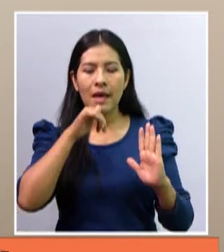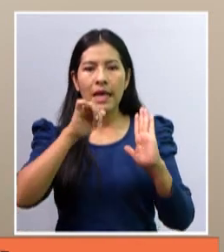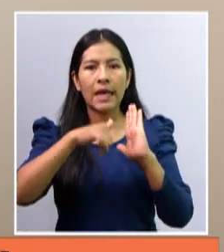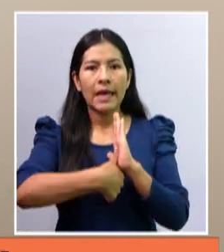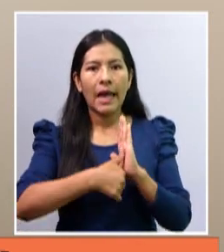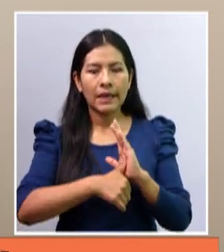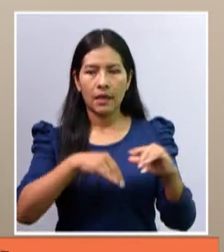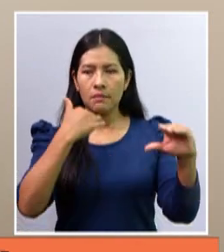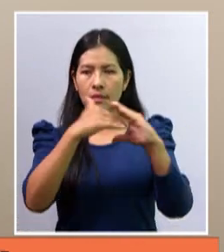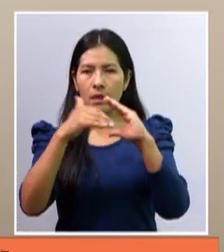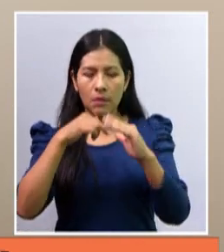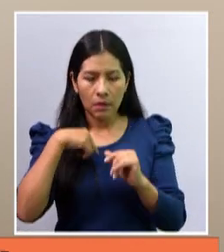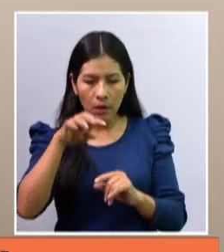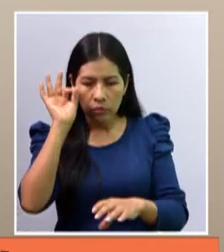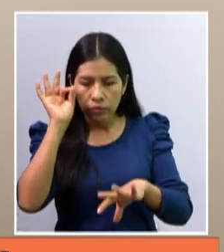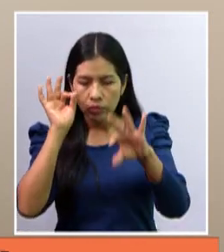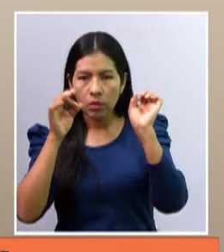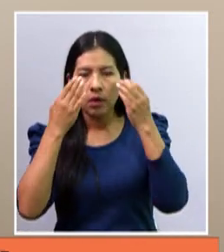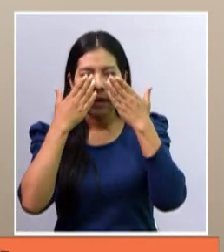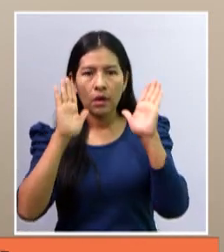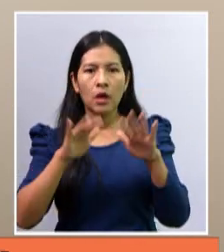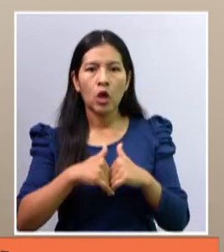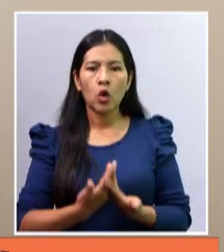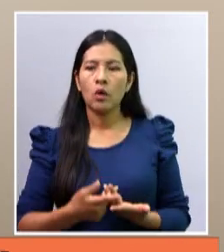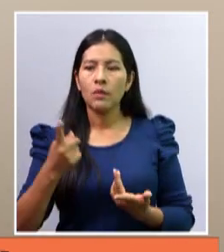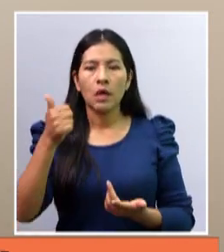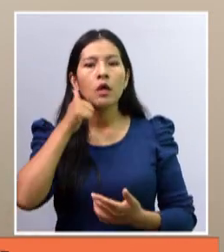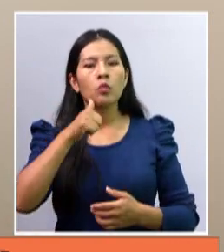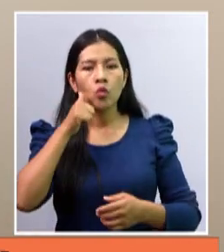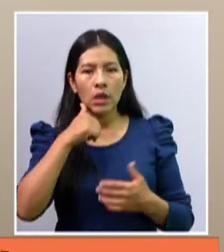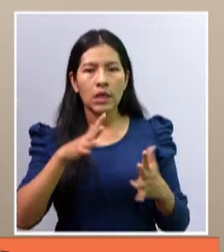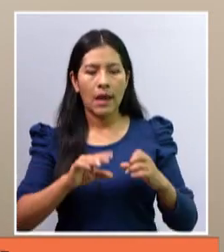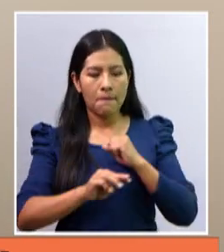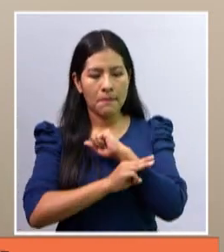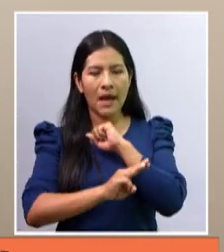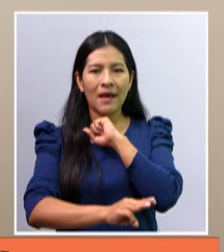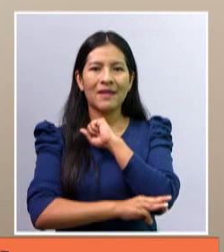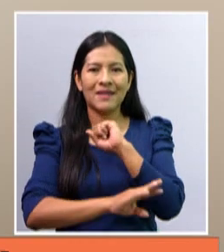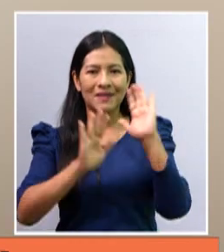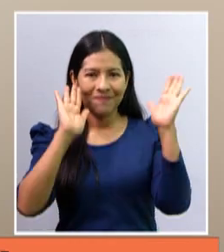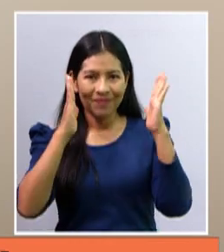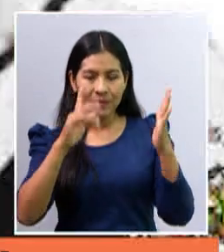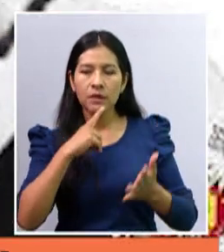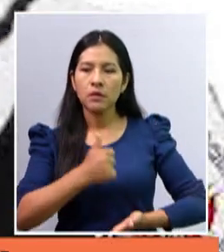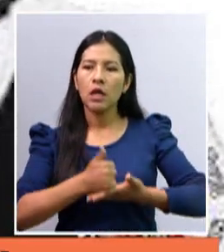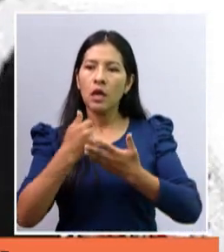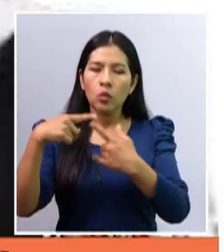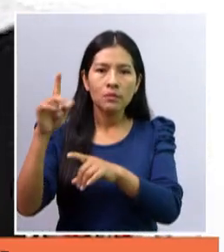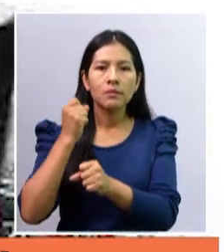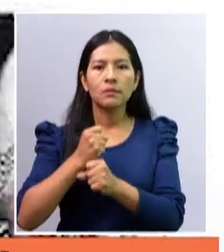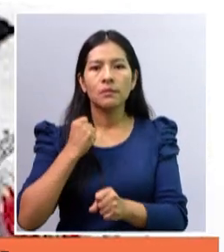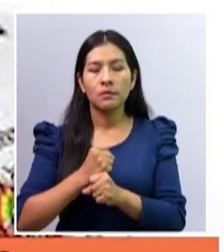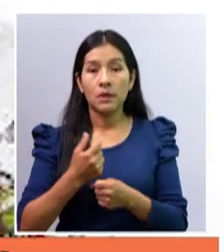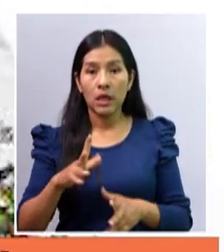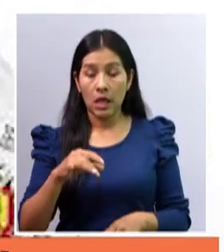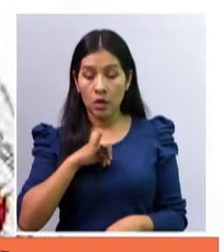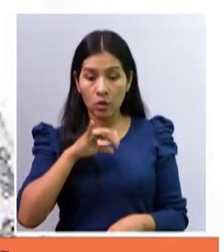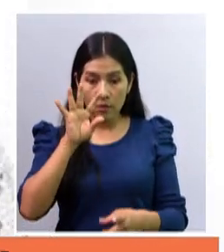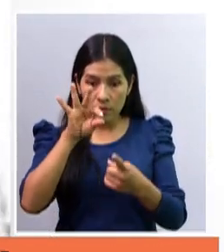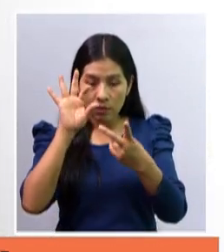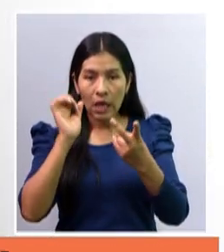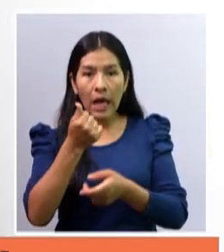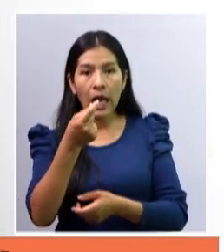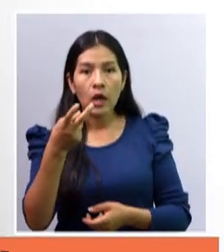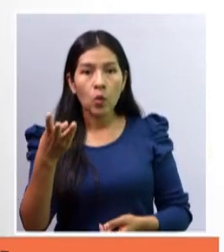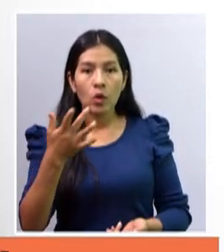con Pues los soldados que acudían a esta contienda no tuve la suerte de encontrar algunas de estas cartas de acceder a